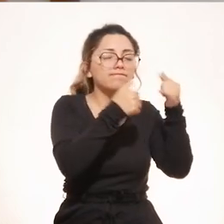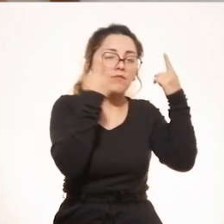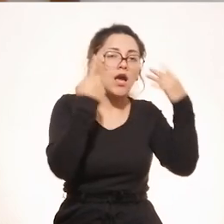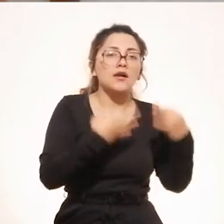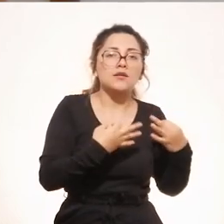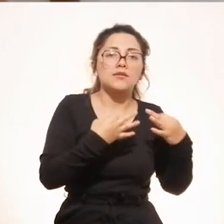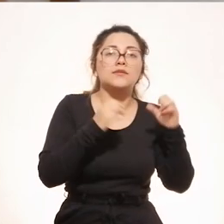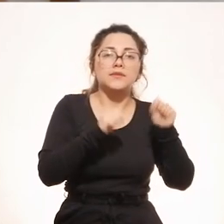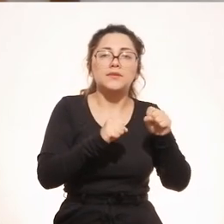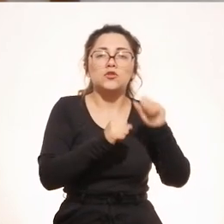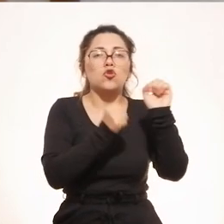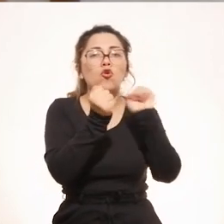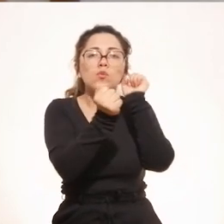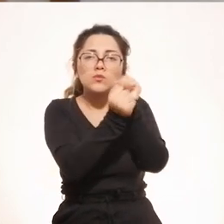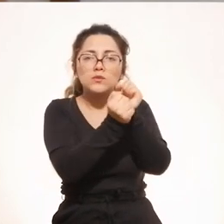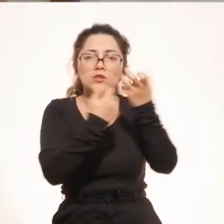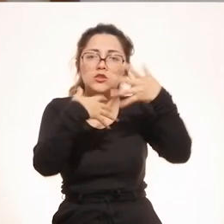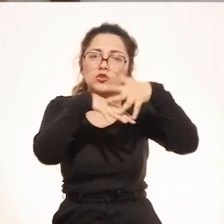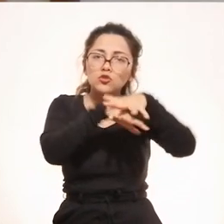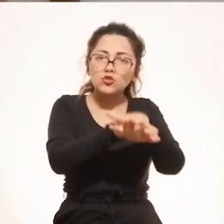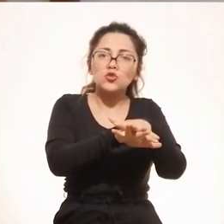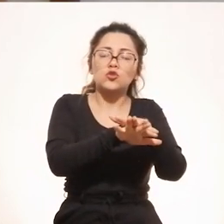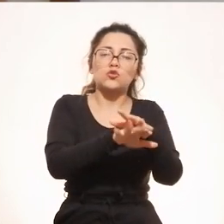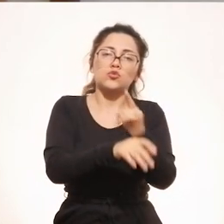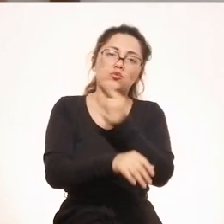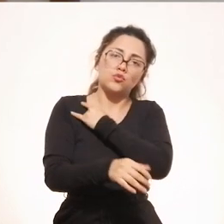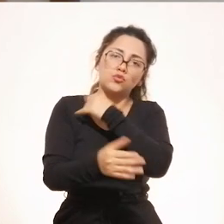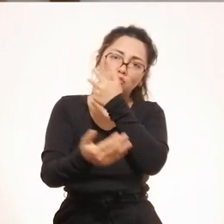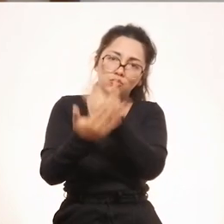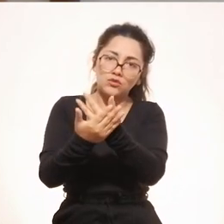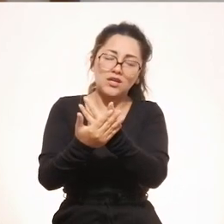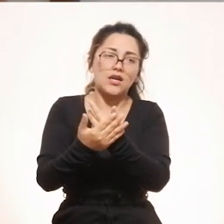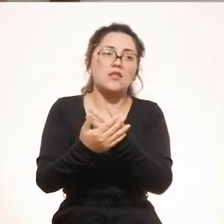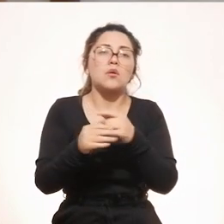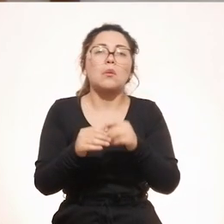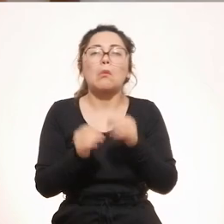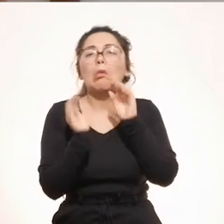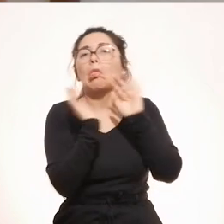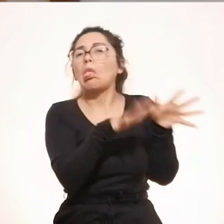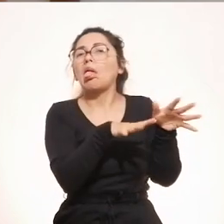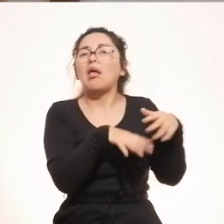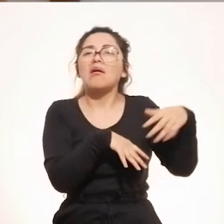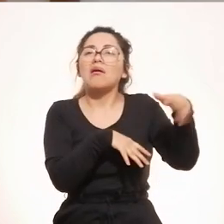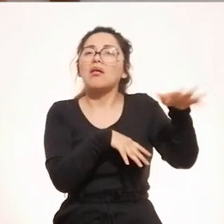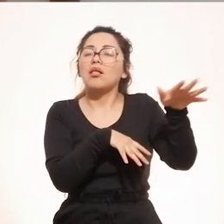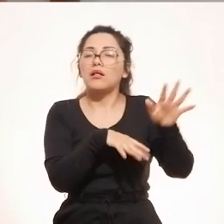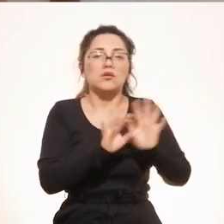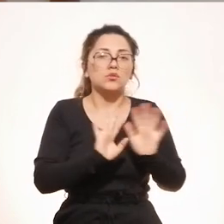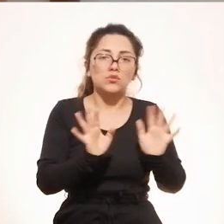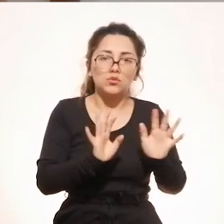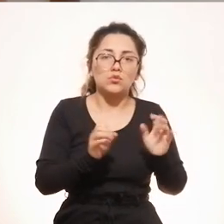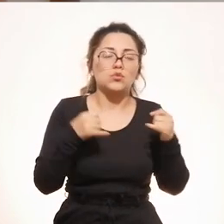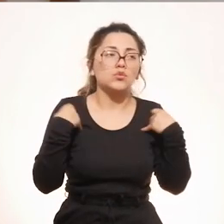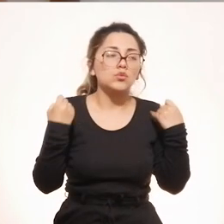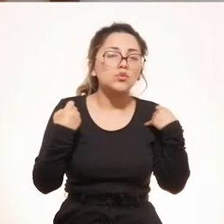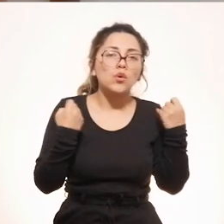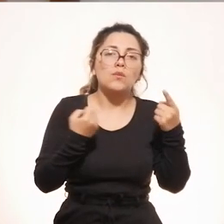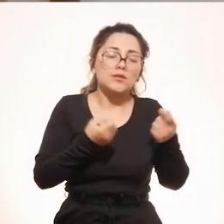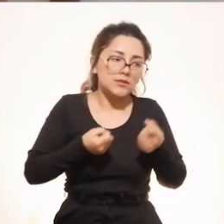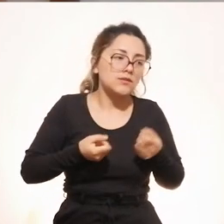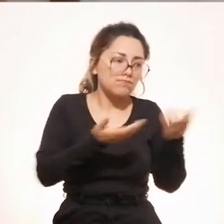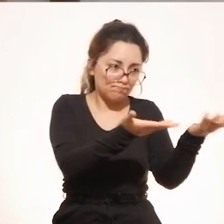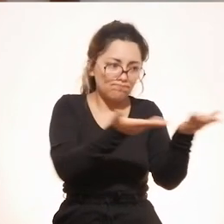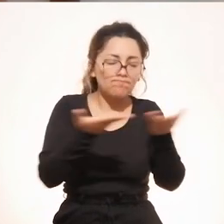tomado Consejo Universitario porque evidencia el compromiso de inclusión que tiene la universidad de no dejar